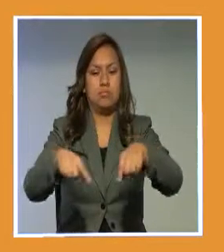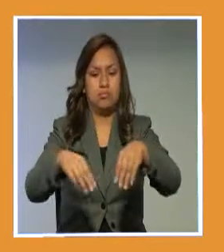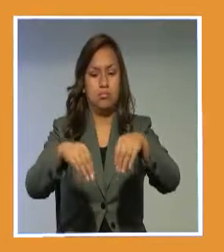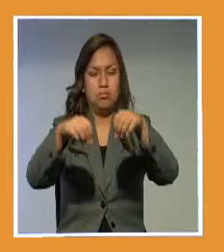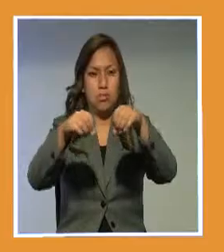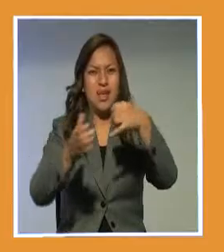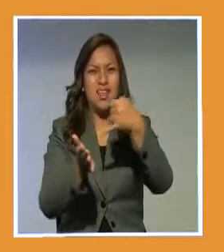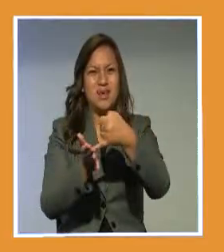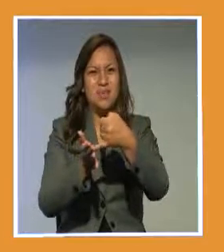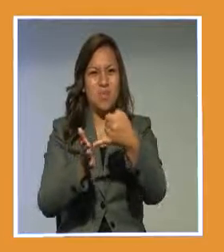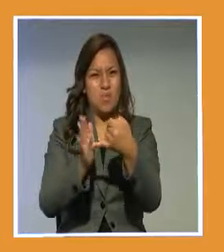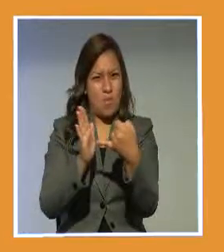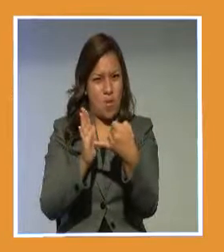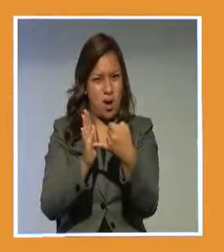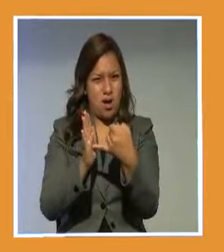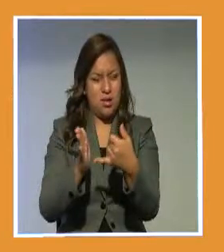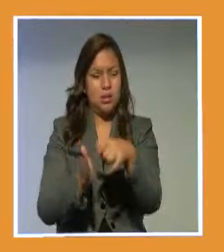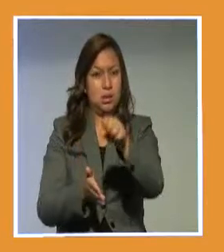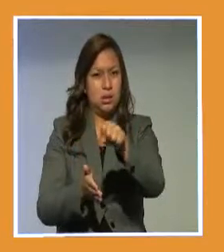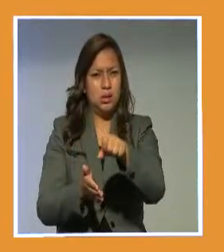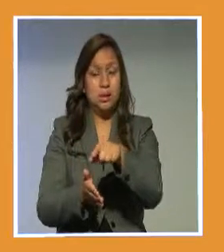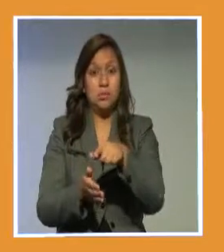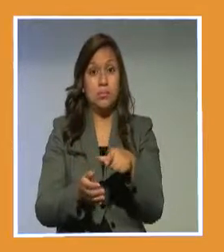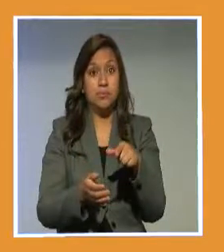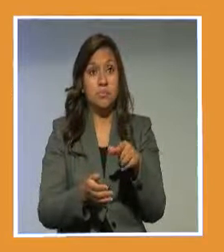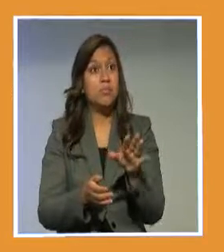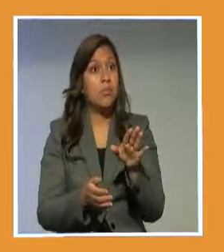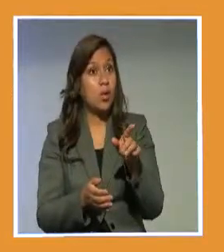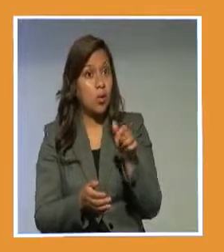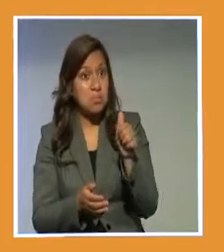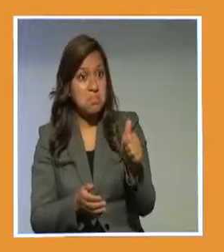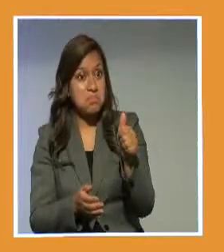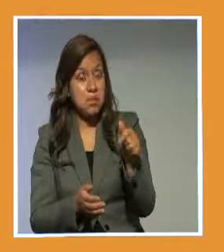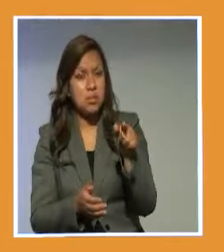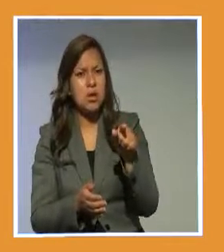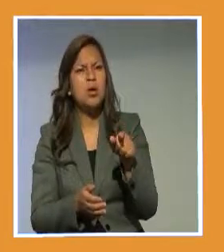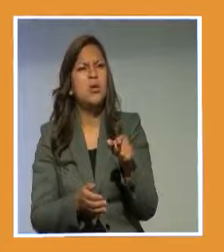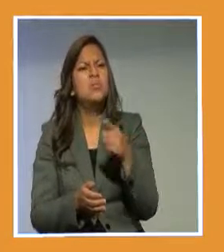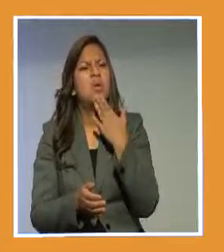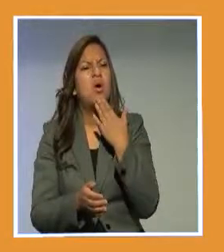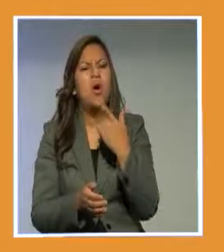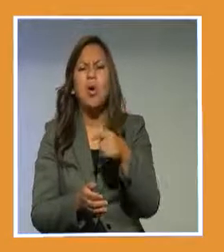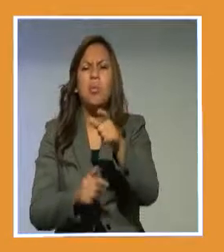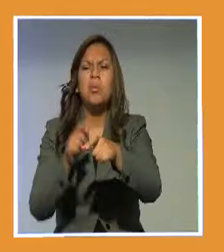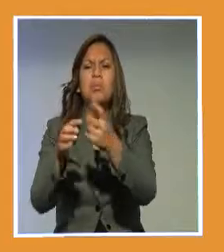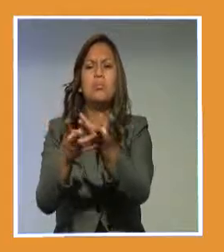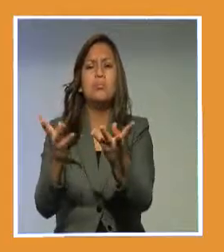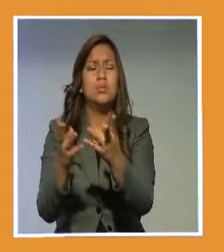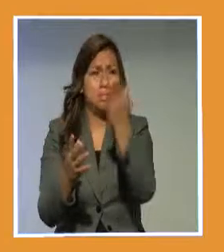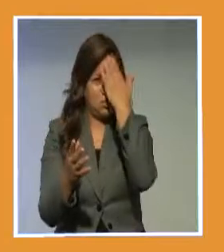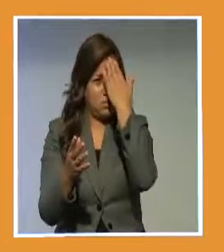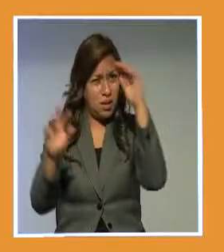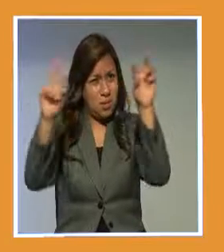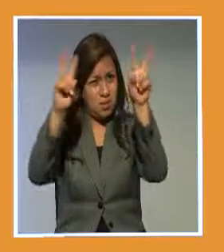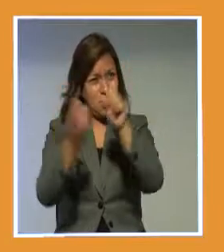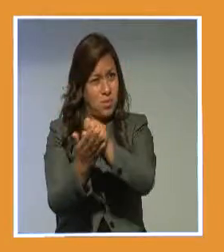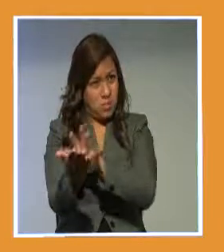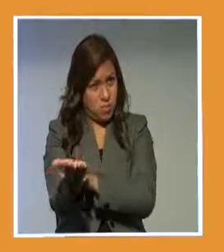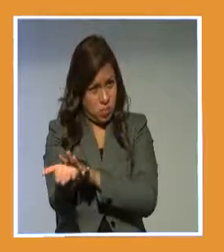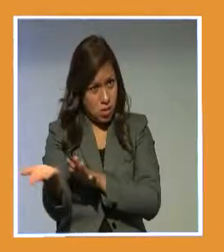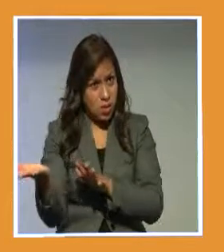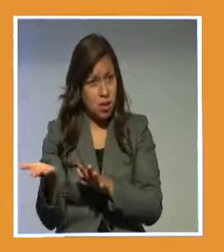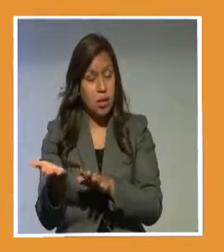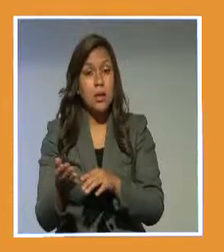digo esto porque allá mismo en territorio usted podrá decirnos qué tanto la gente se enteró sobre esto. El fin de semana observamos